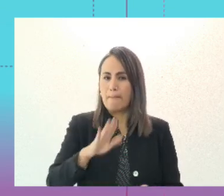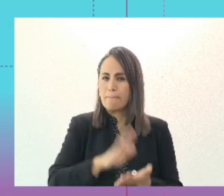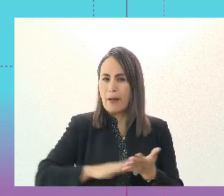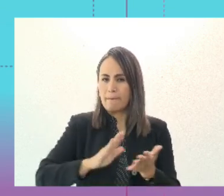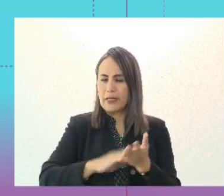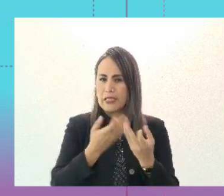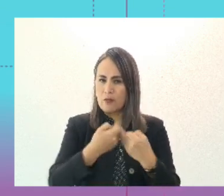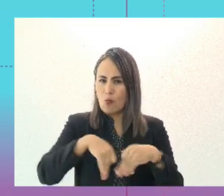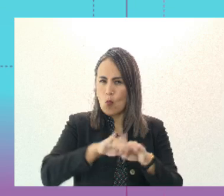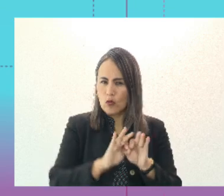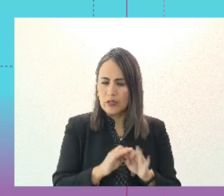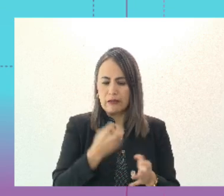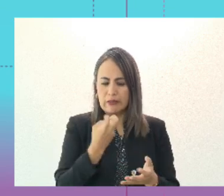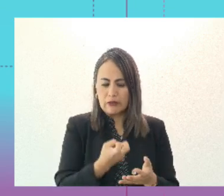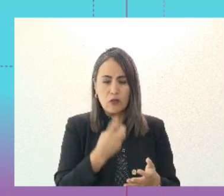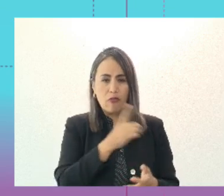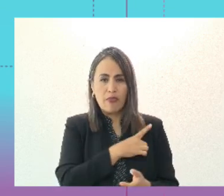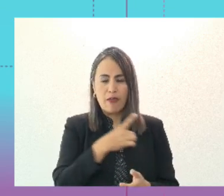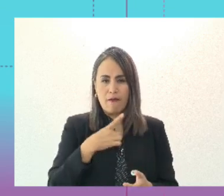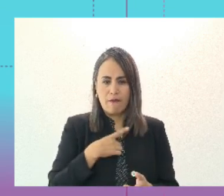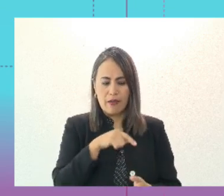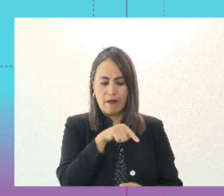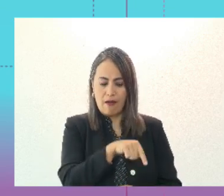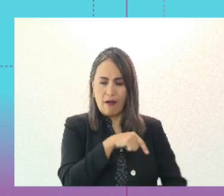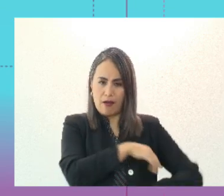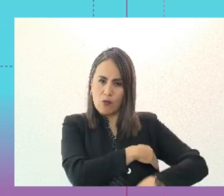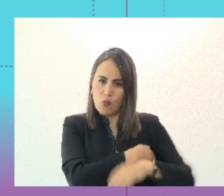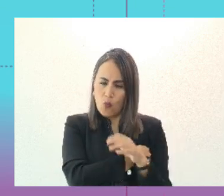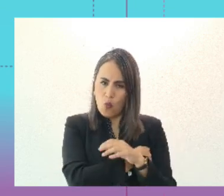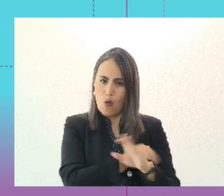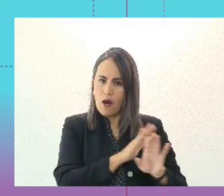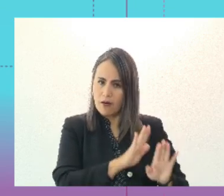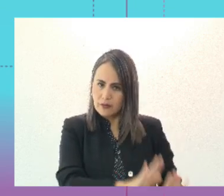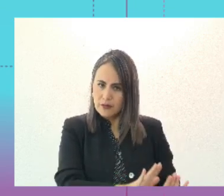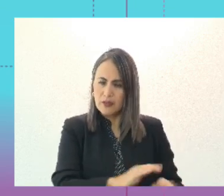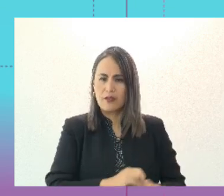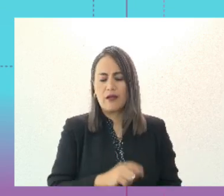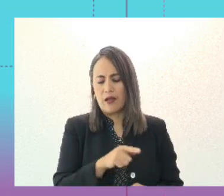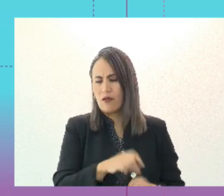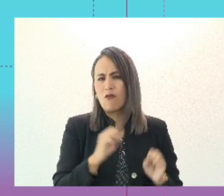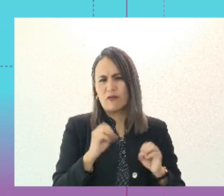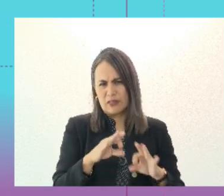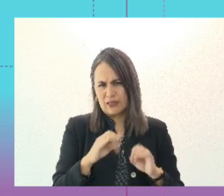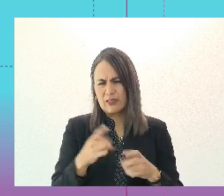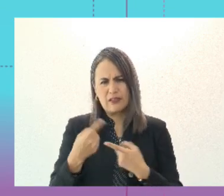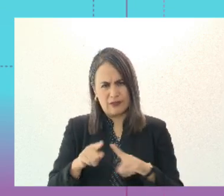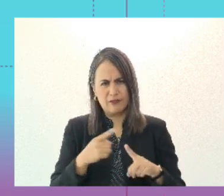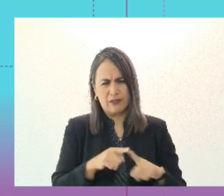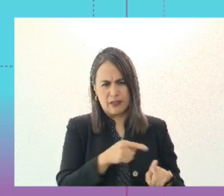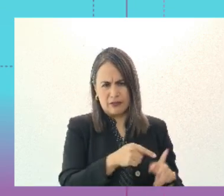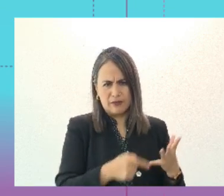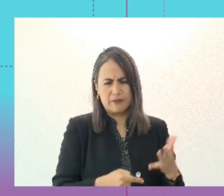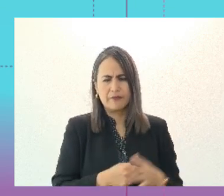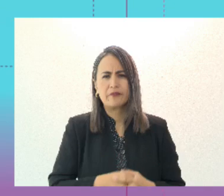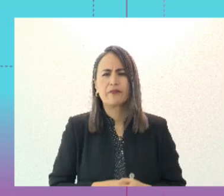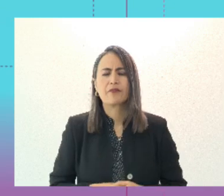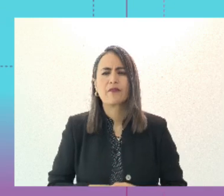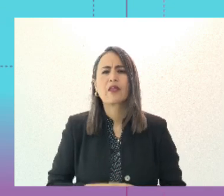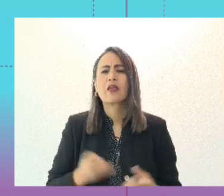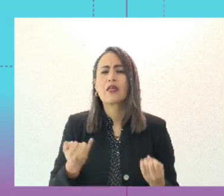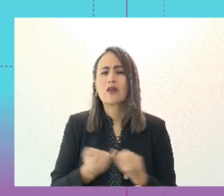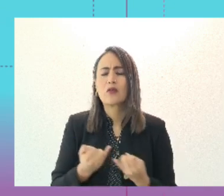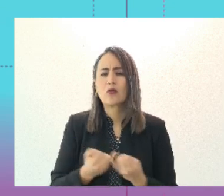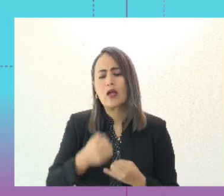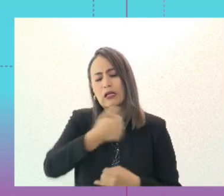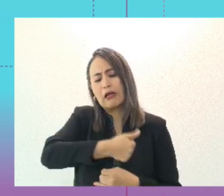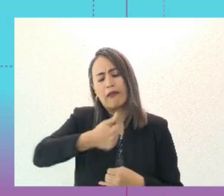importantes que deben de estar dentro de las diferentes oficinas. También nos habla de los tramos de responsabilidad